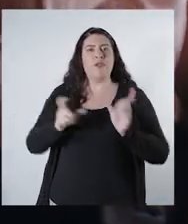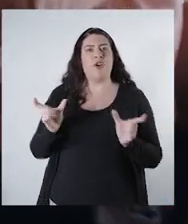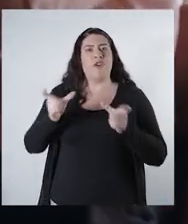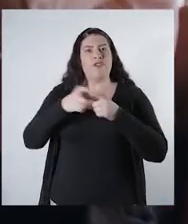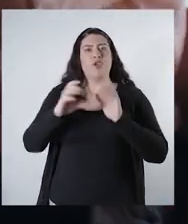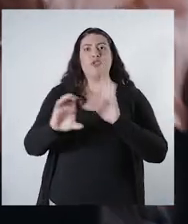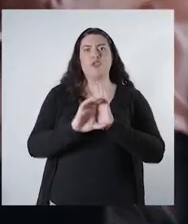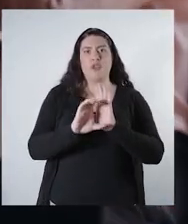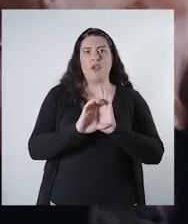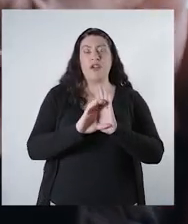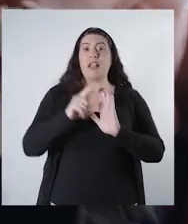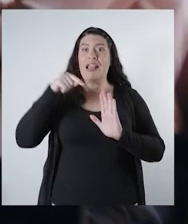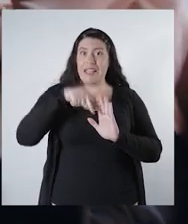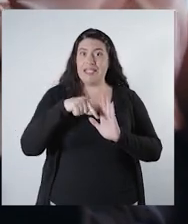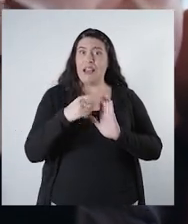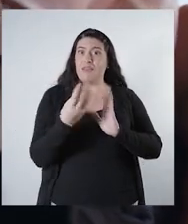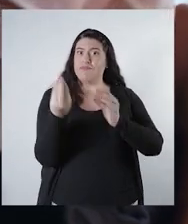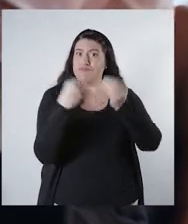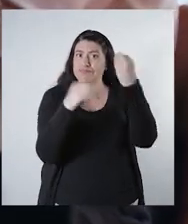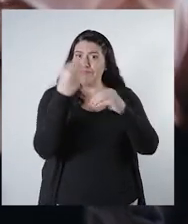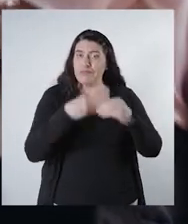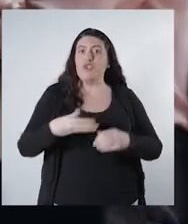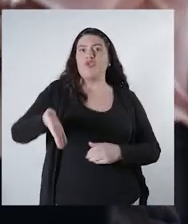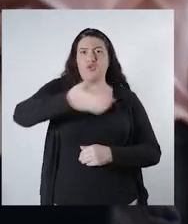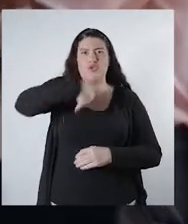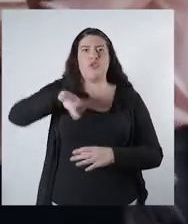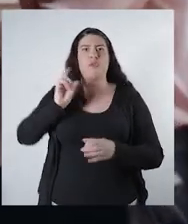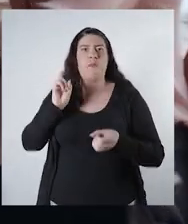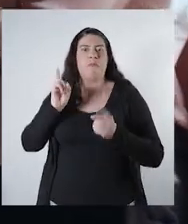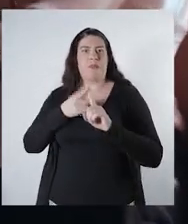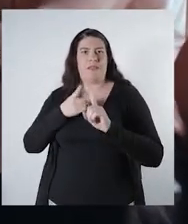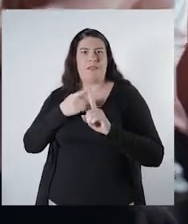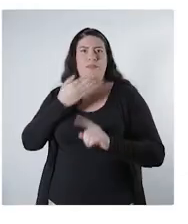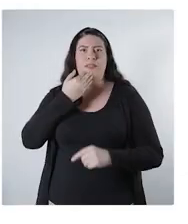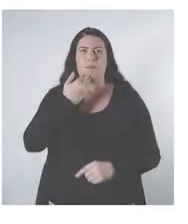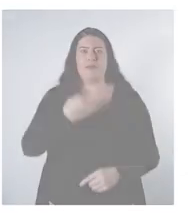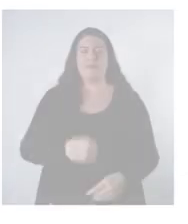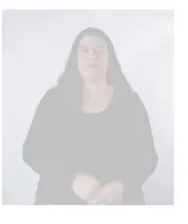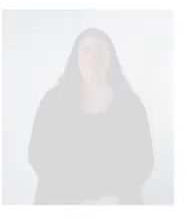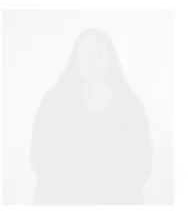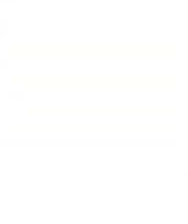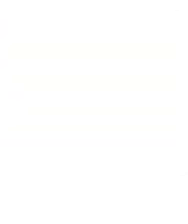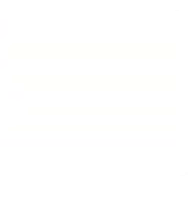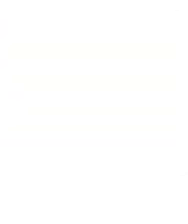convención constitucional y luego no dejaremos que la constitución se escriba sin nosotros. ¿Cómo, niña? ¿Cómo?